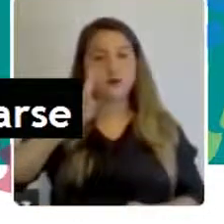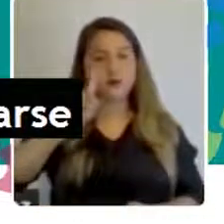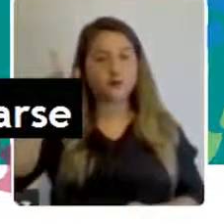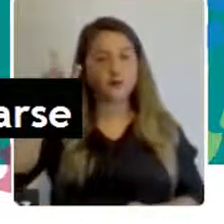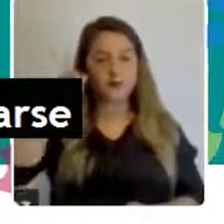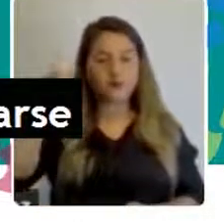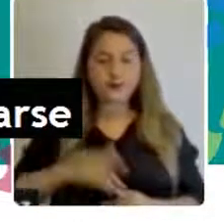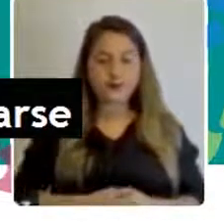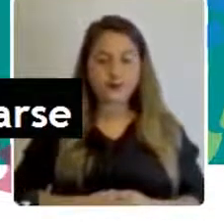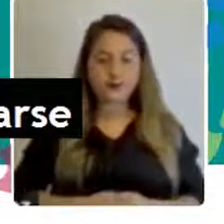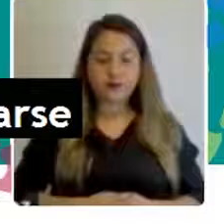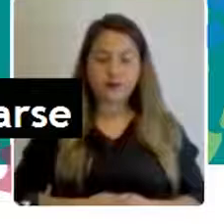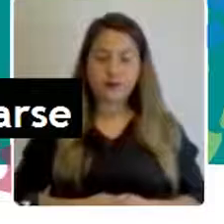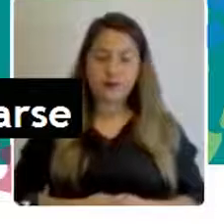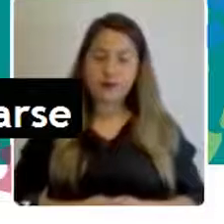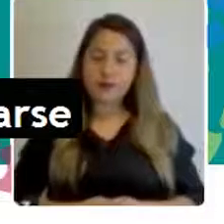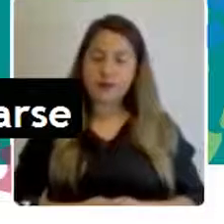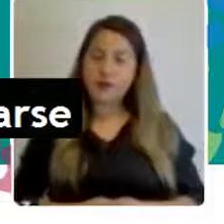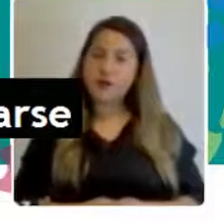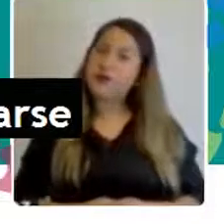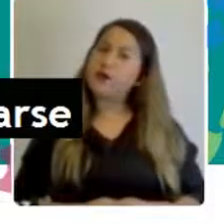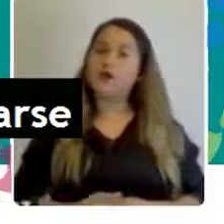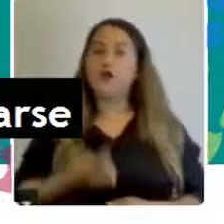toman 1 o 2 años